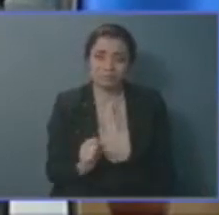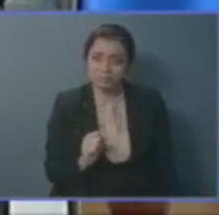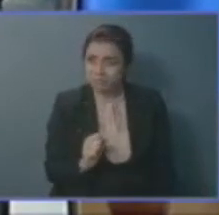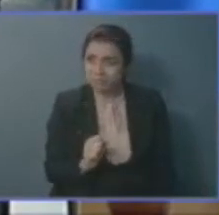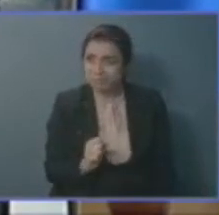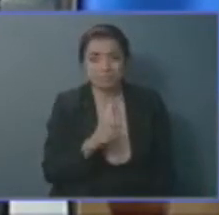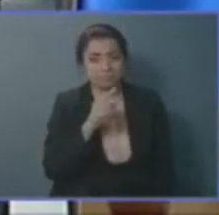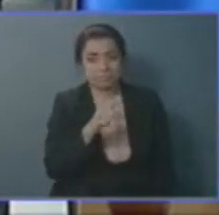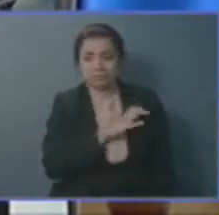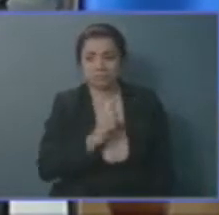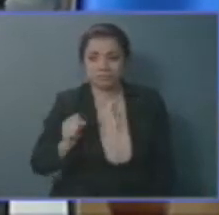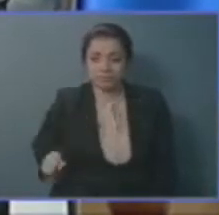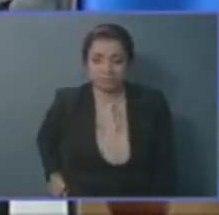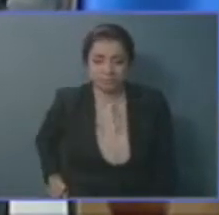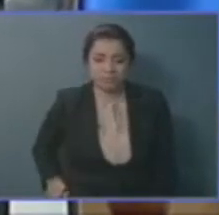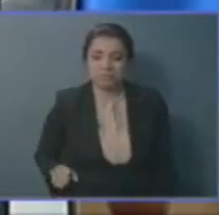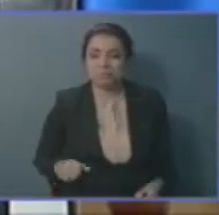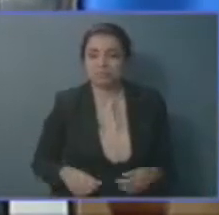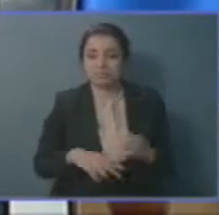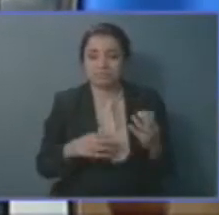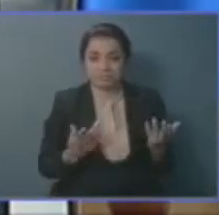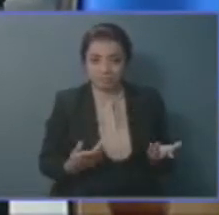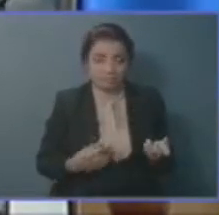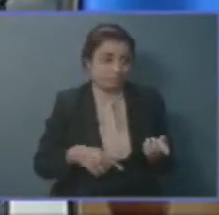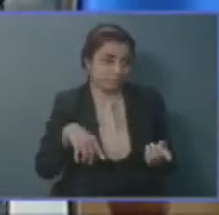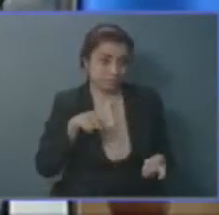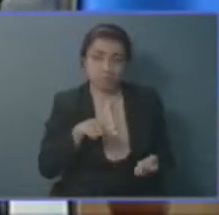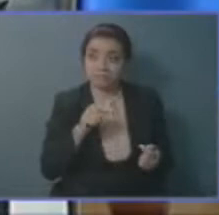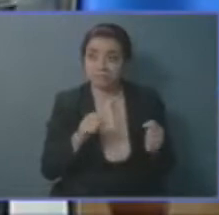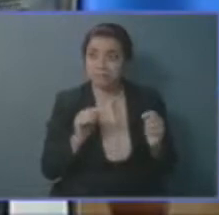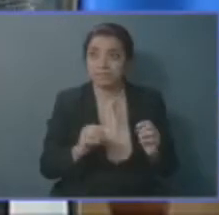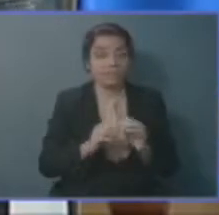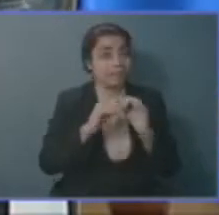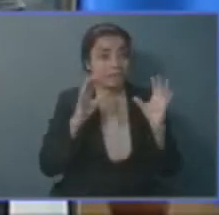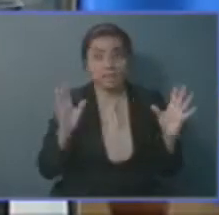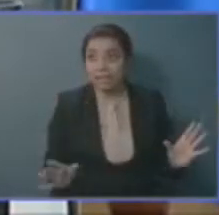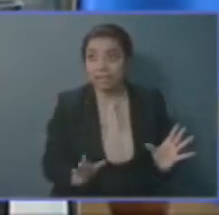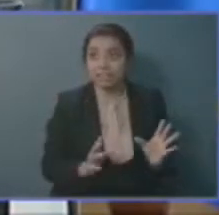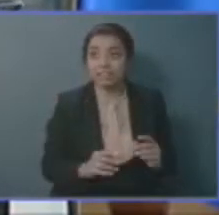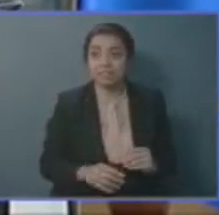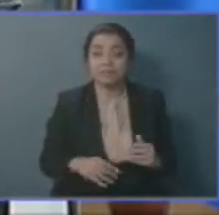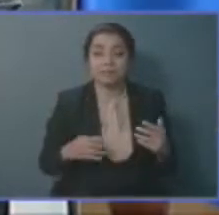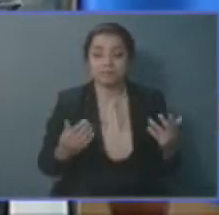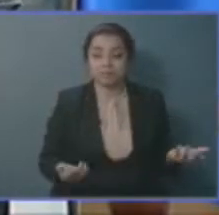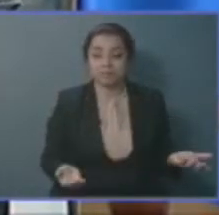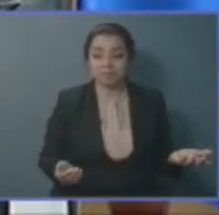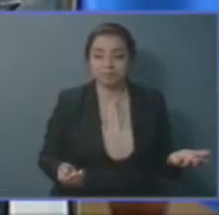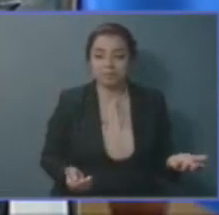a salvadoreños, hermanos, a compatriotas, a contagiarse a esos sitios.